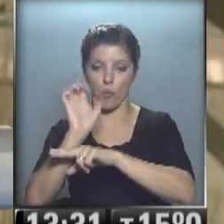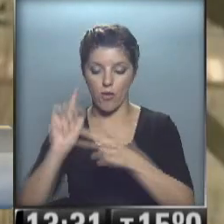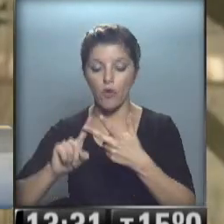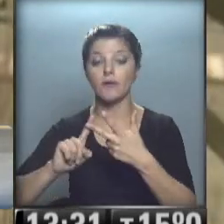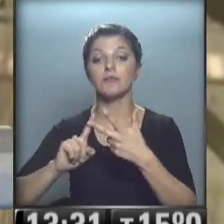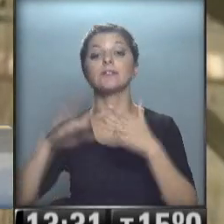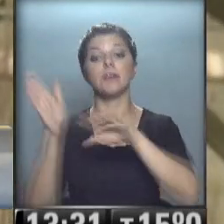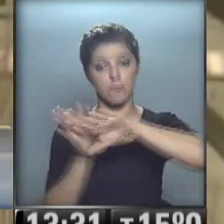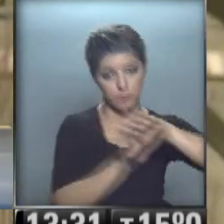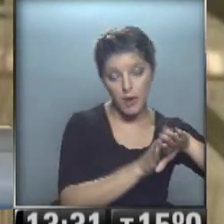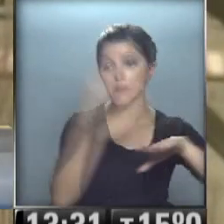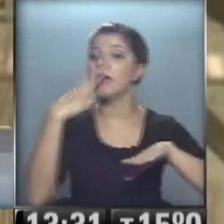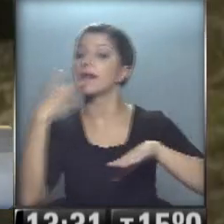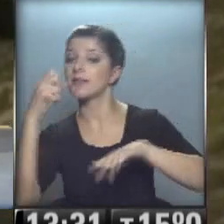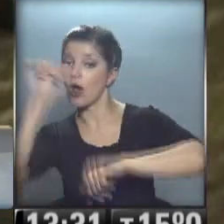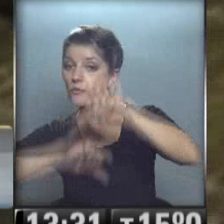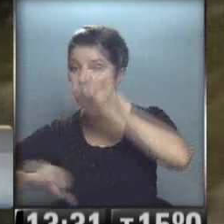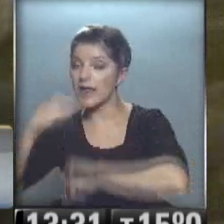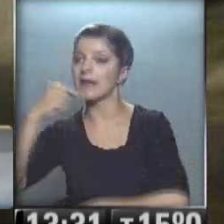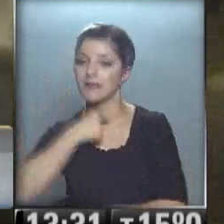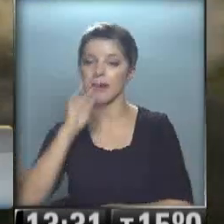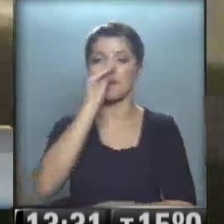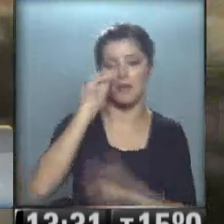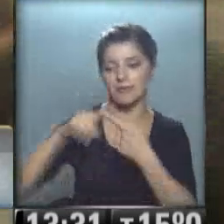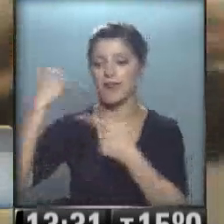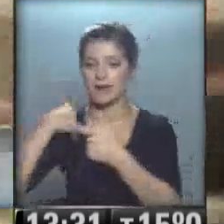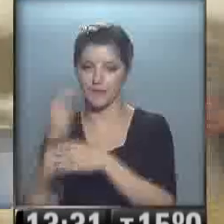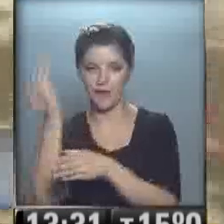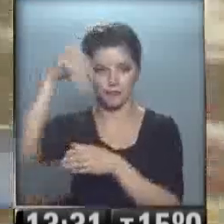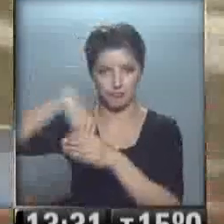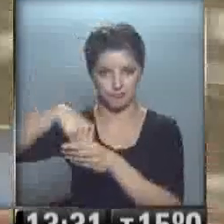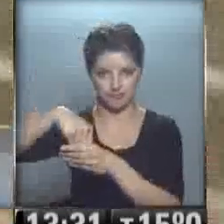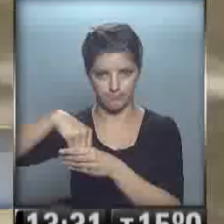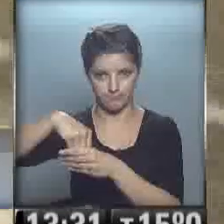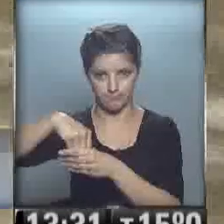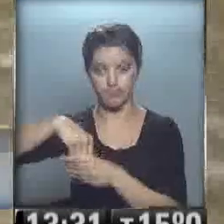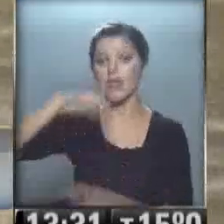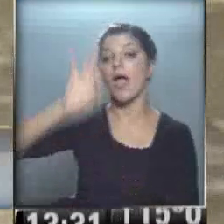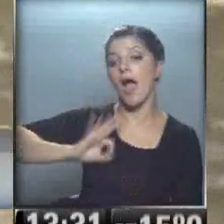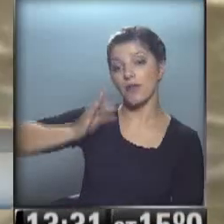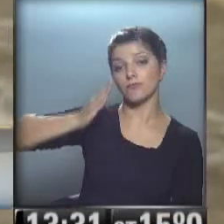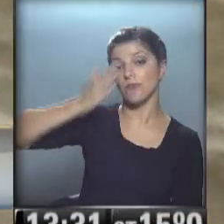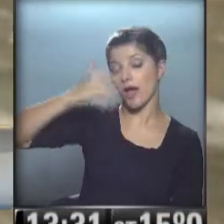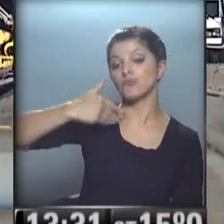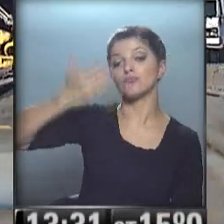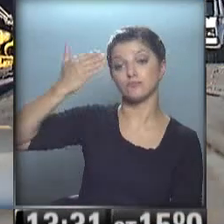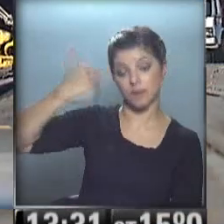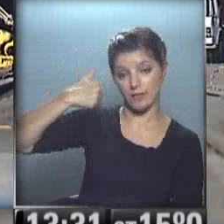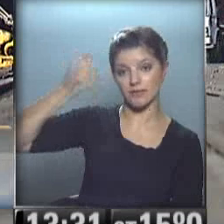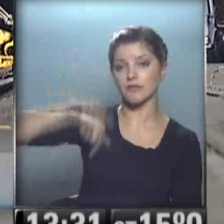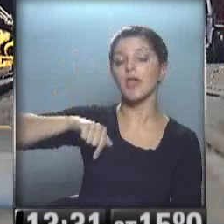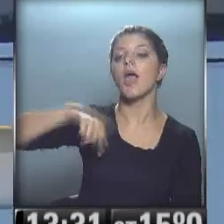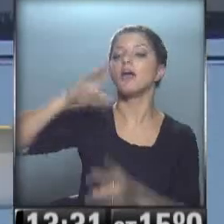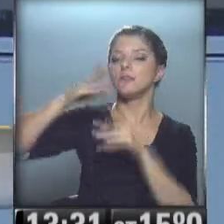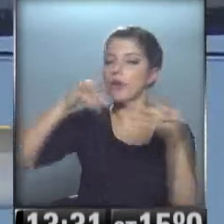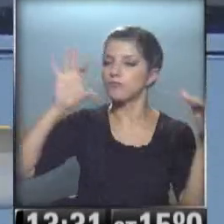nuclear prevén participar en proyectos en Brasil y Argentina en los últimos años los vínculos comerciales entre Rusia